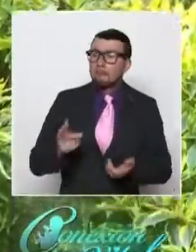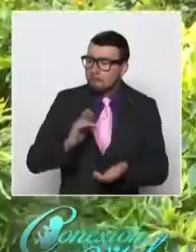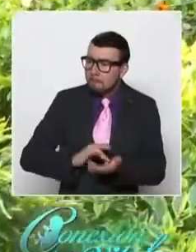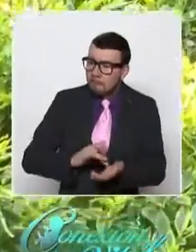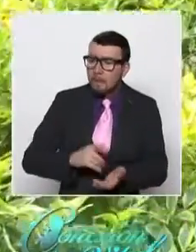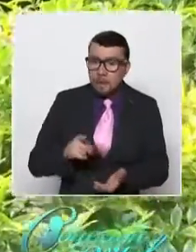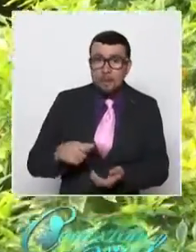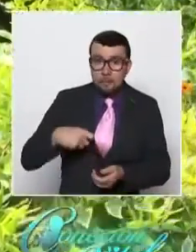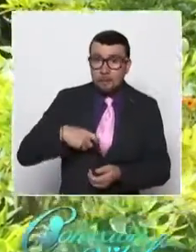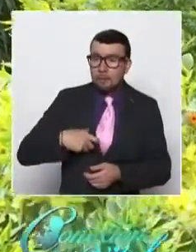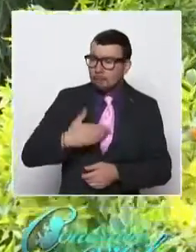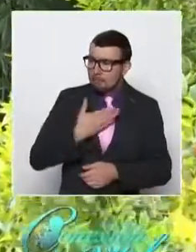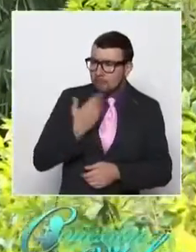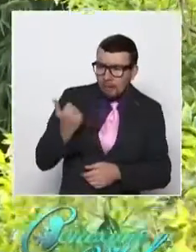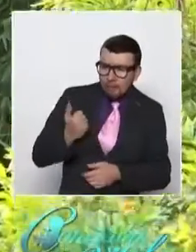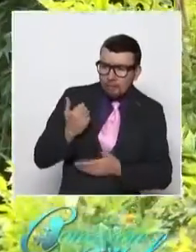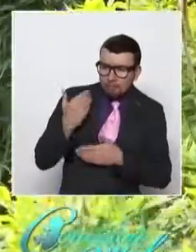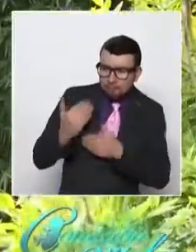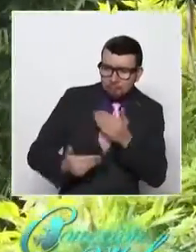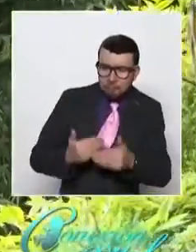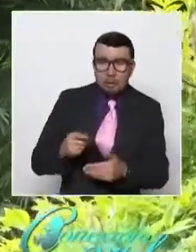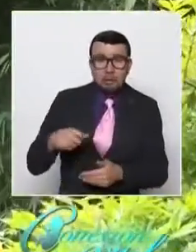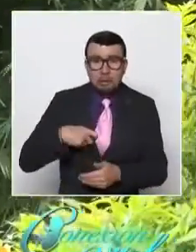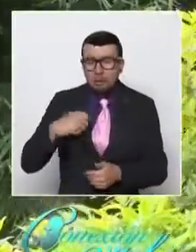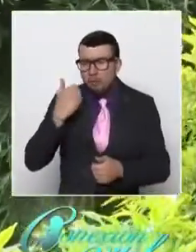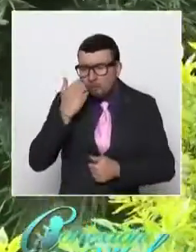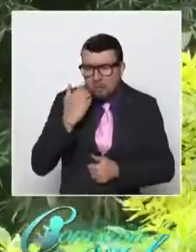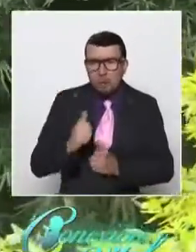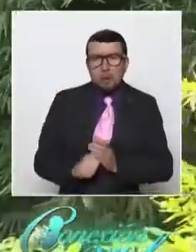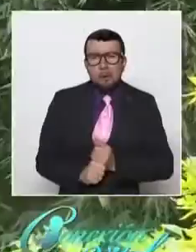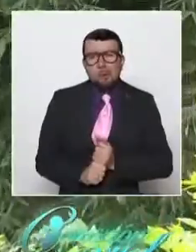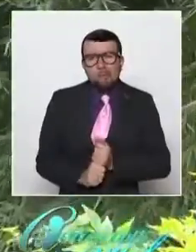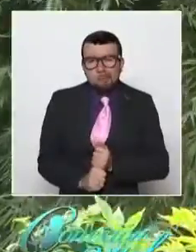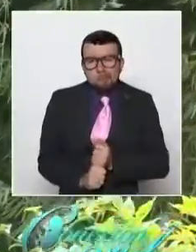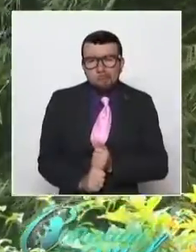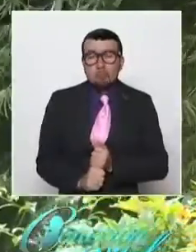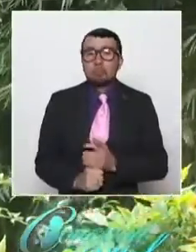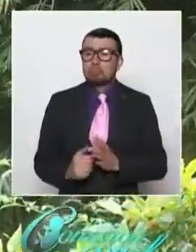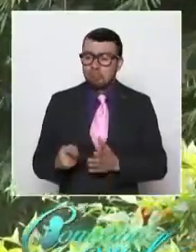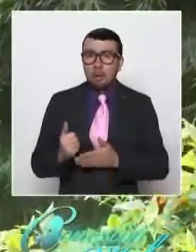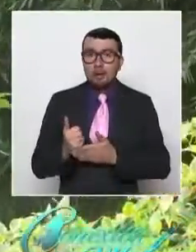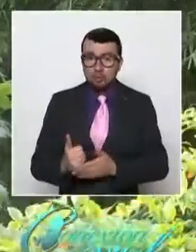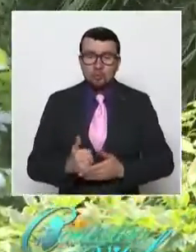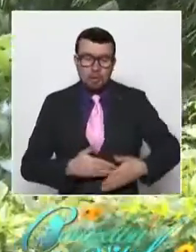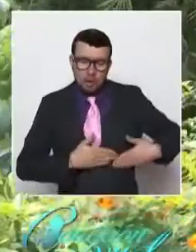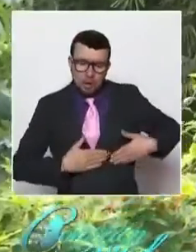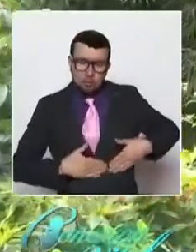tengan afectada. Si tienen problemas de estreñimiento, también podemos hacer lo que es el vaciado de